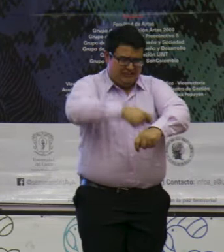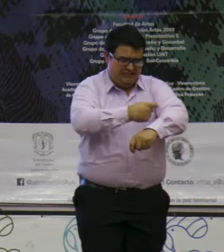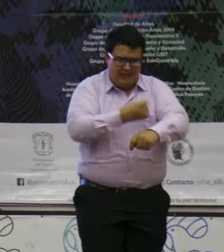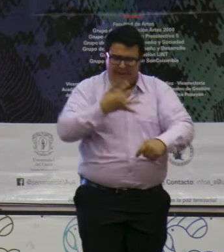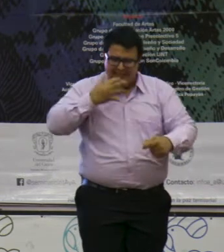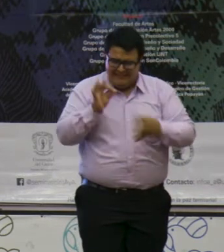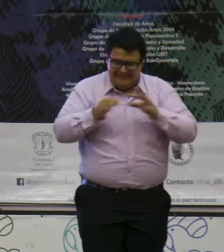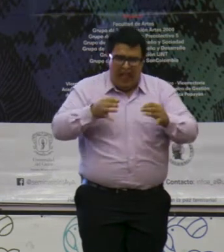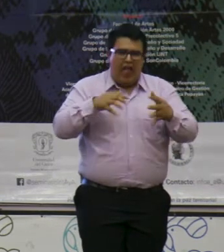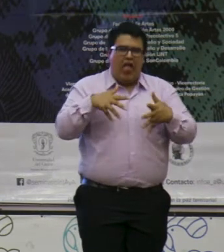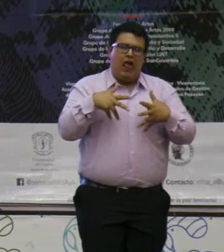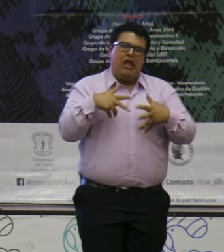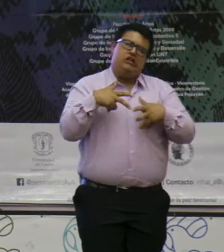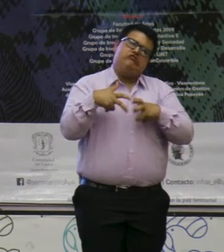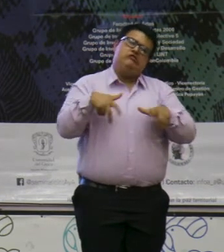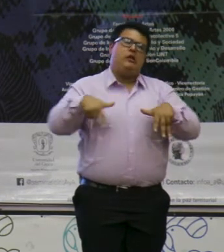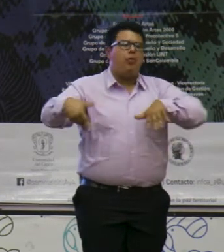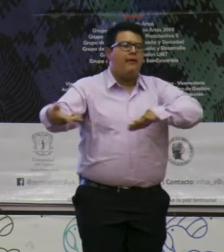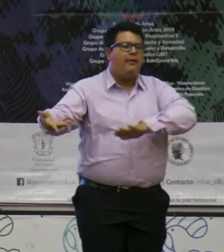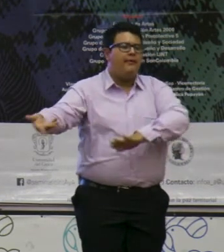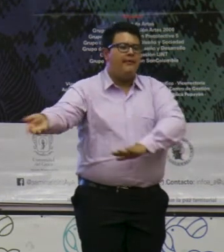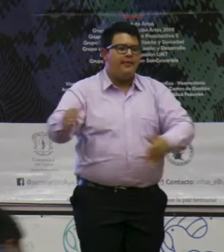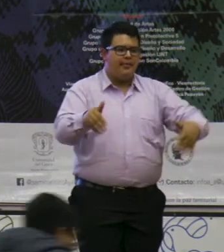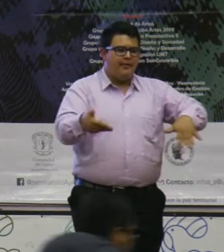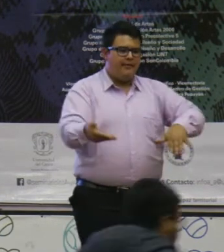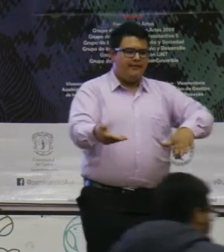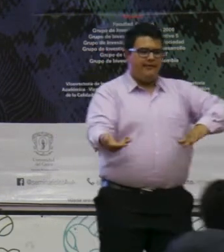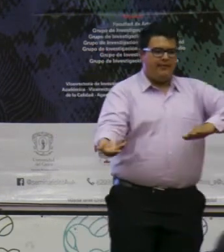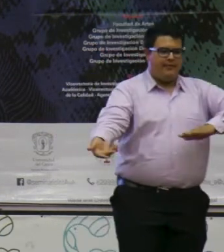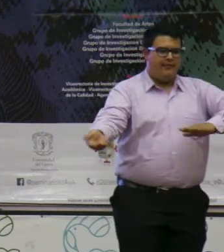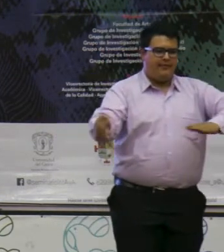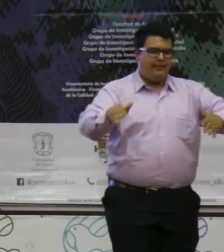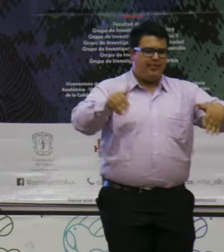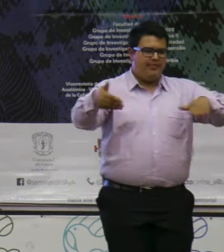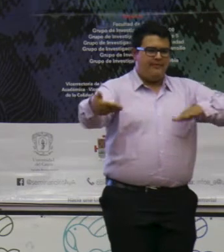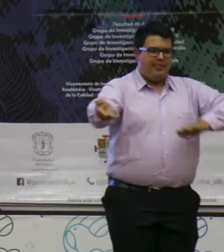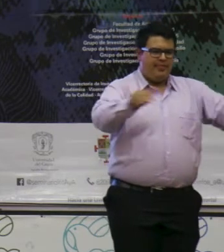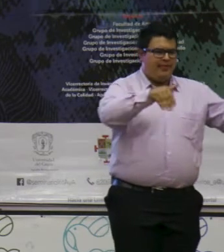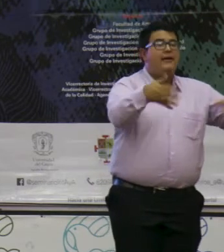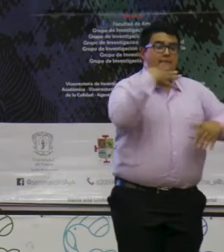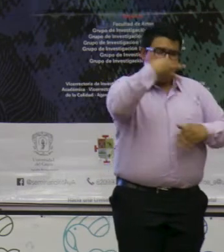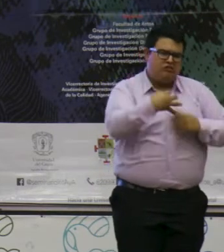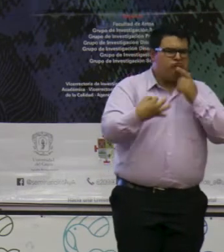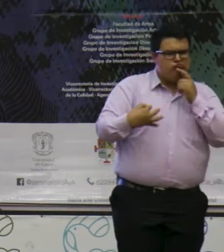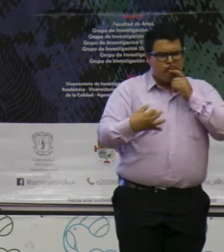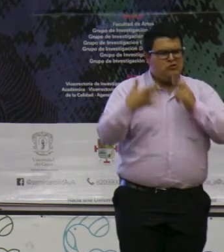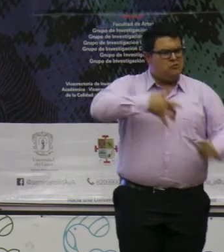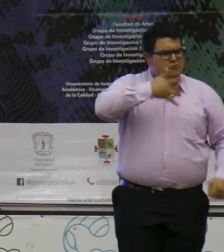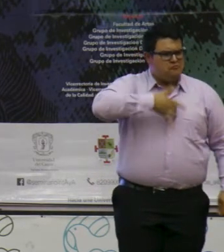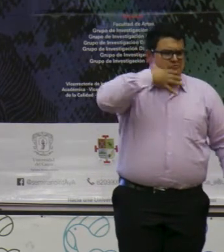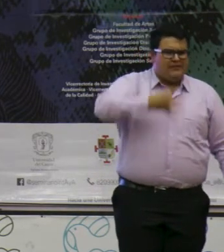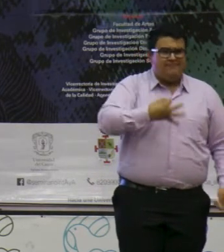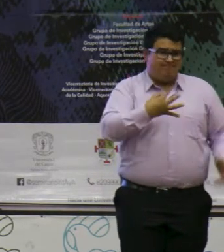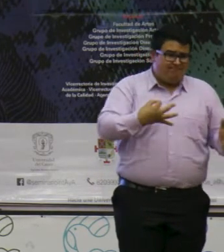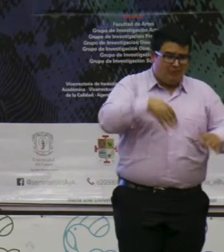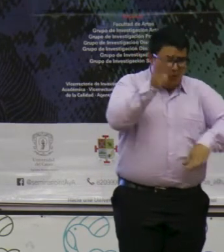Hay unos ecos, ¿no? Creo que lo bonito del asunto es que hacen unos arcos históricos muy particulares, en donde, insisto, el problema no